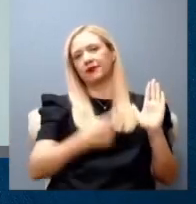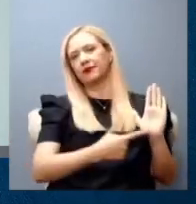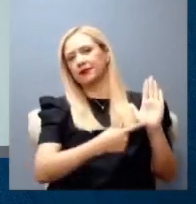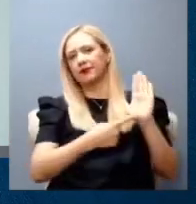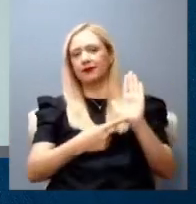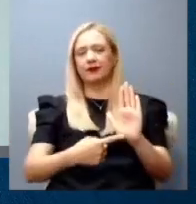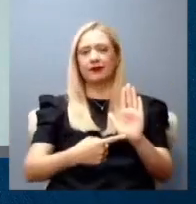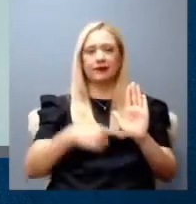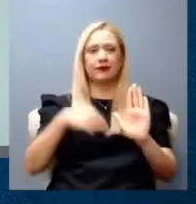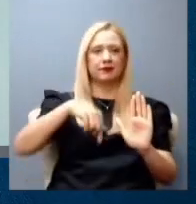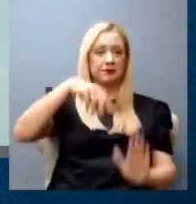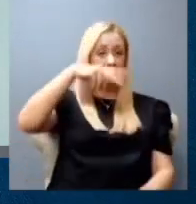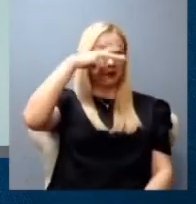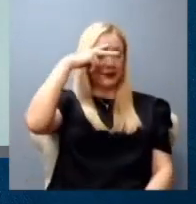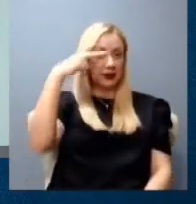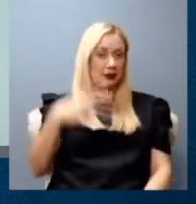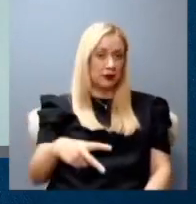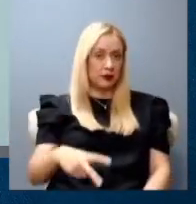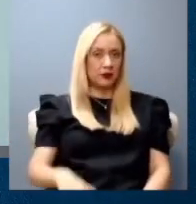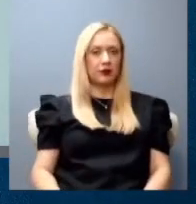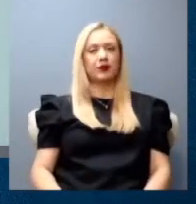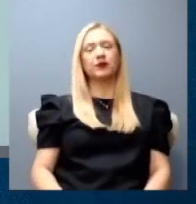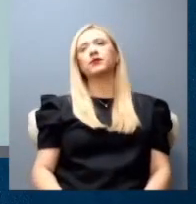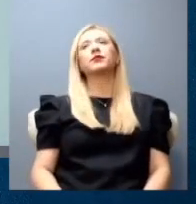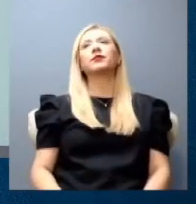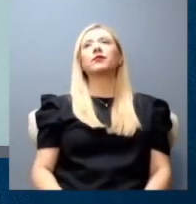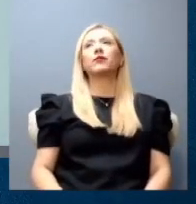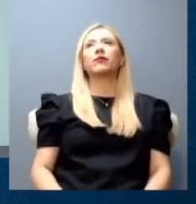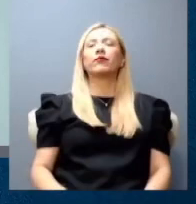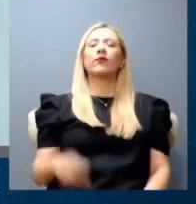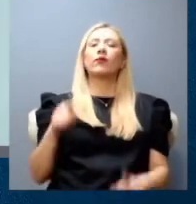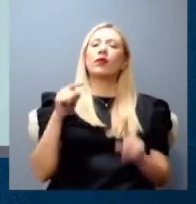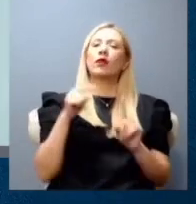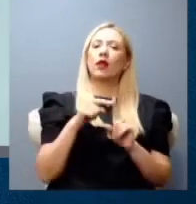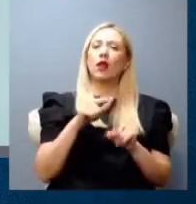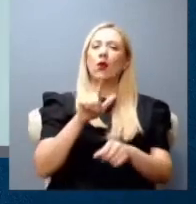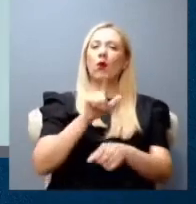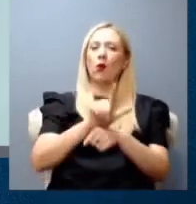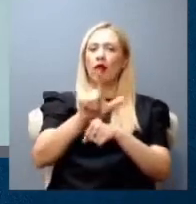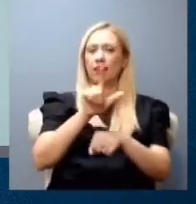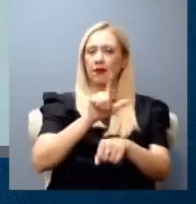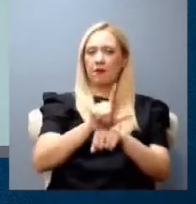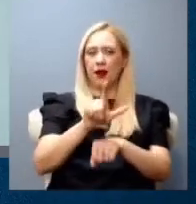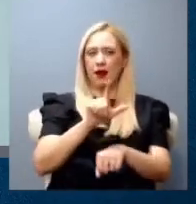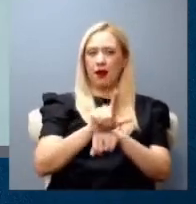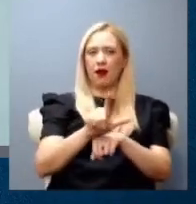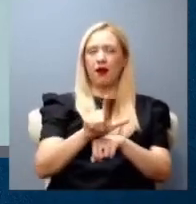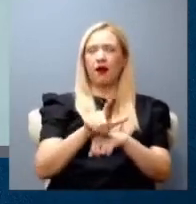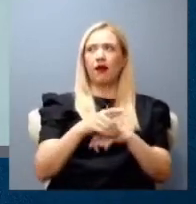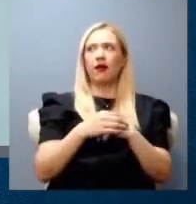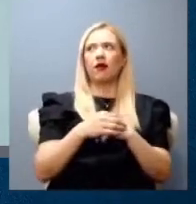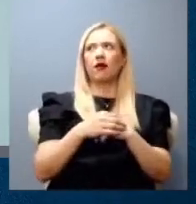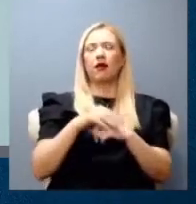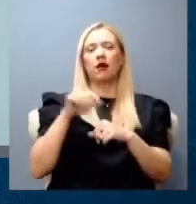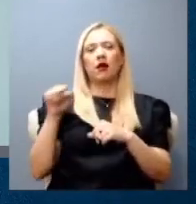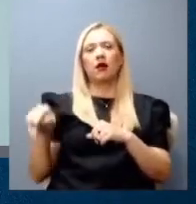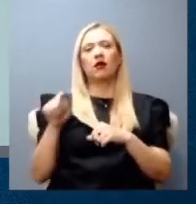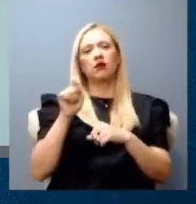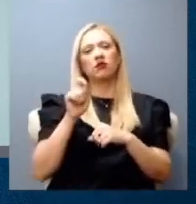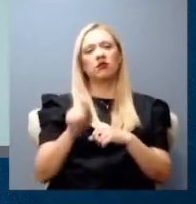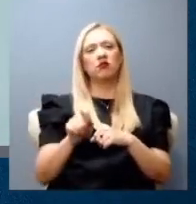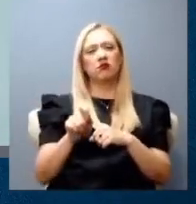caso mexicano, ¿no? Por una parte, en Guatemala se ha tenido una experiencia